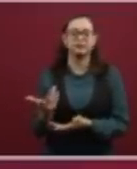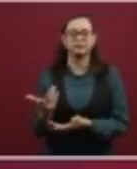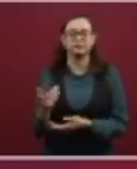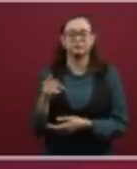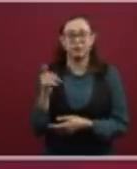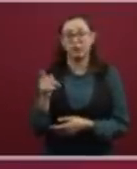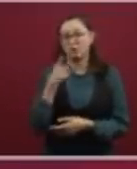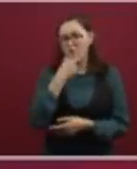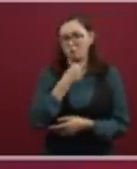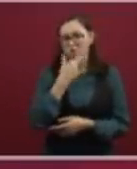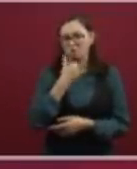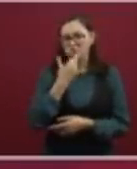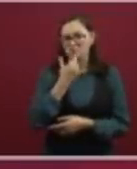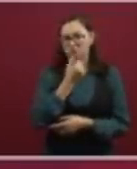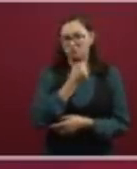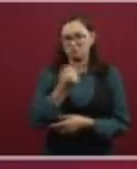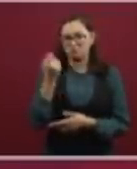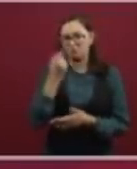prosista,